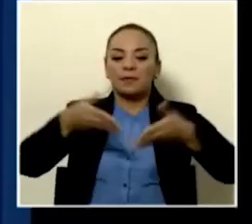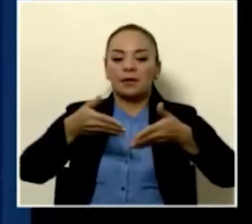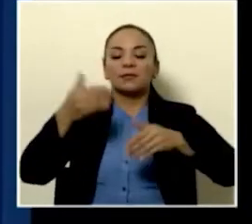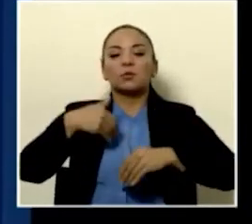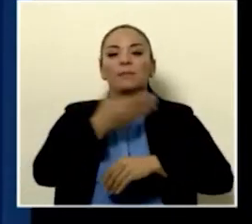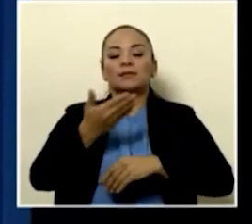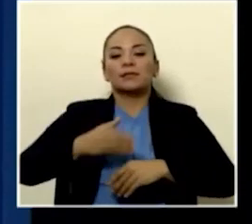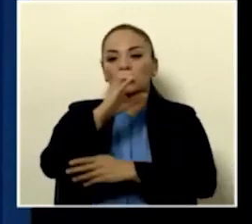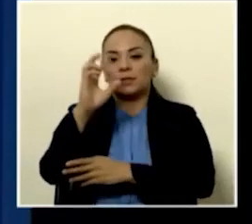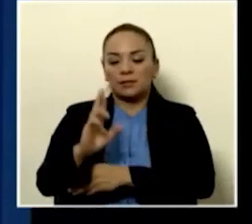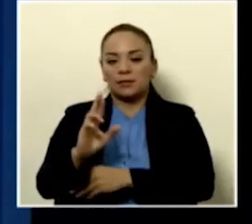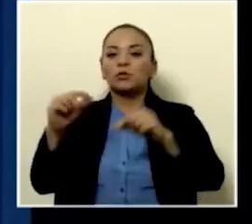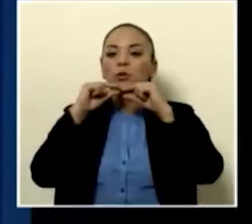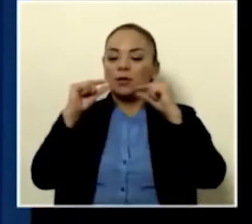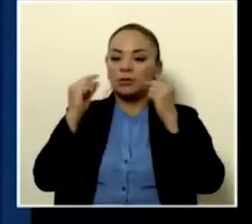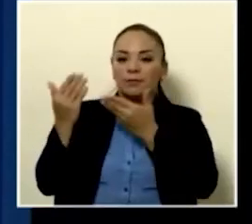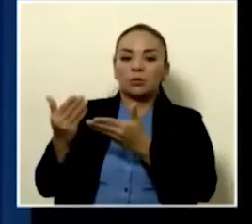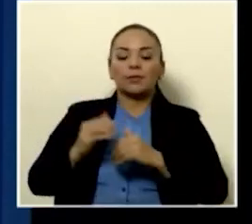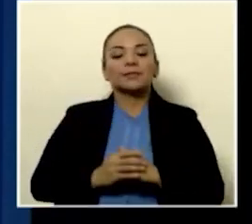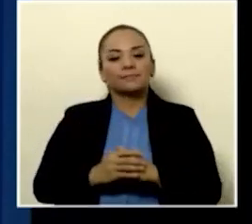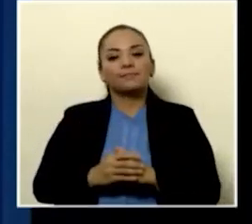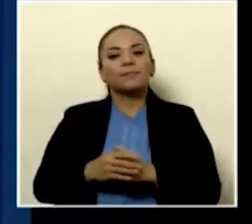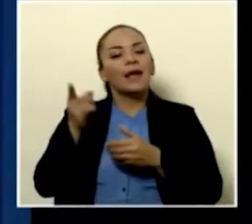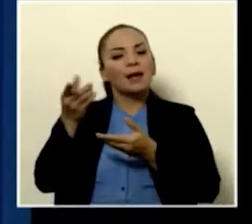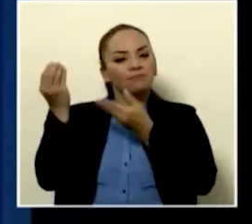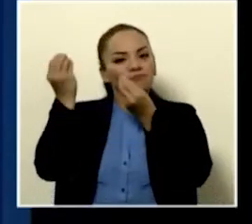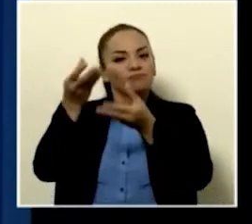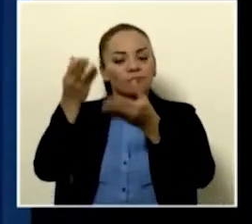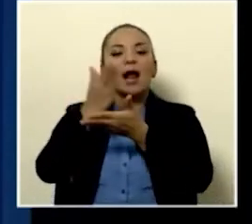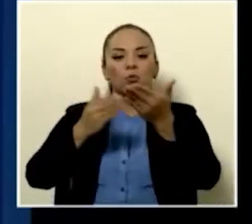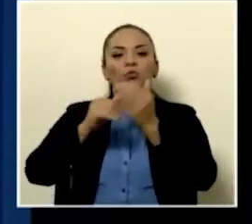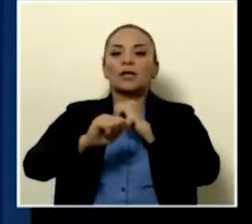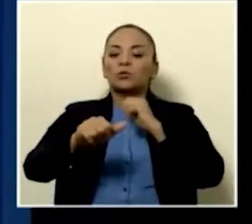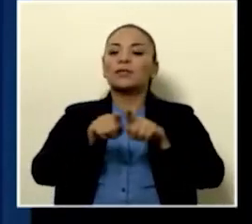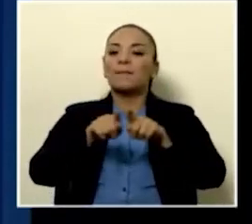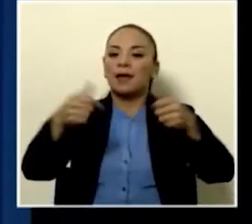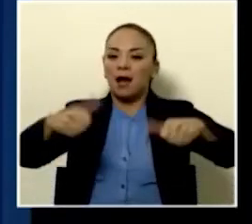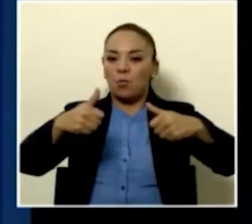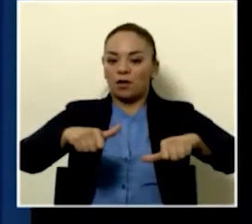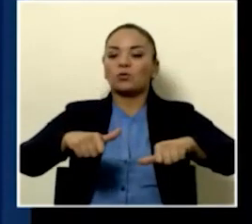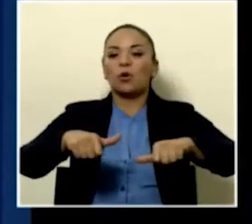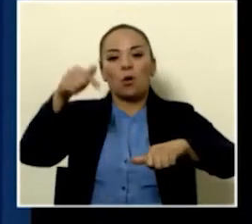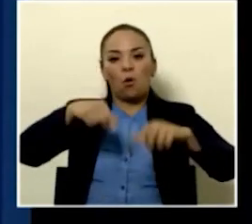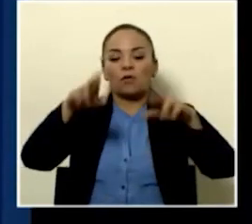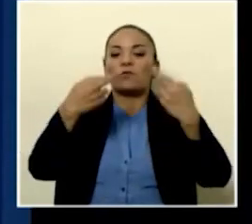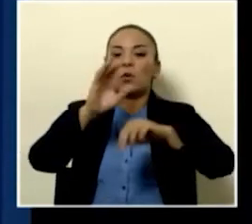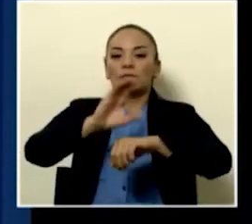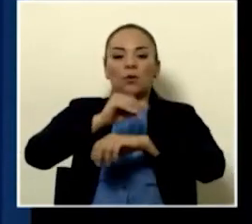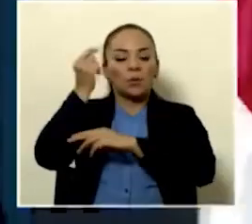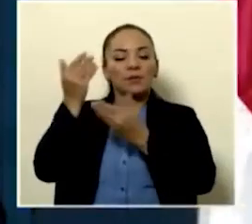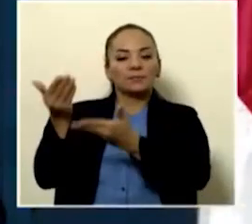de la República, don Rodrigo Chávez Robles, quien nos dará algunos anuncios previos y también acuerdos tomados durante este Consejo de